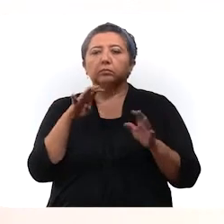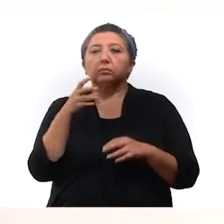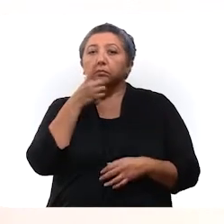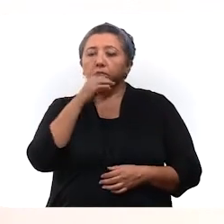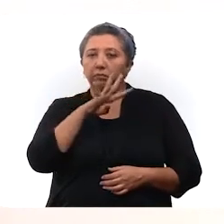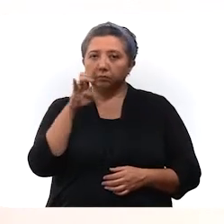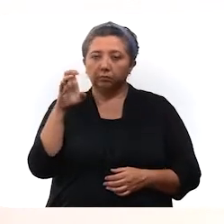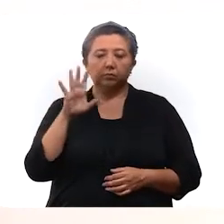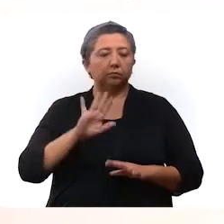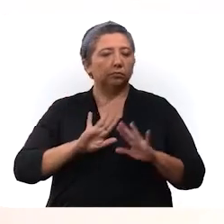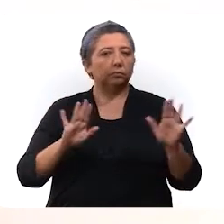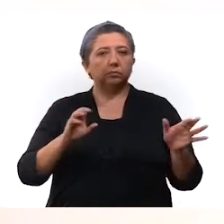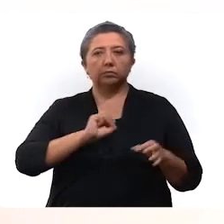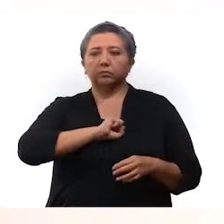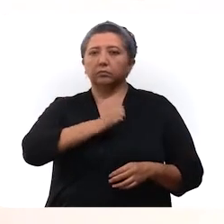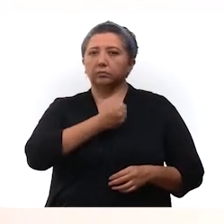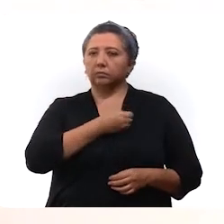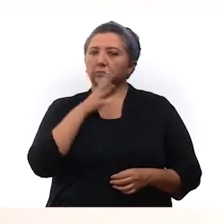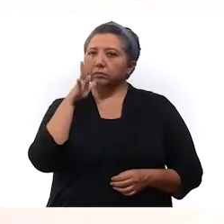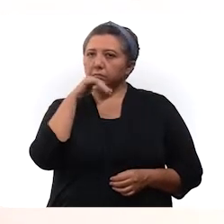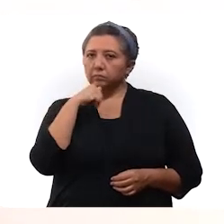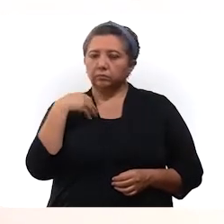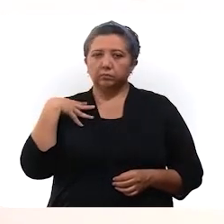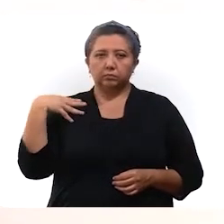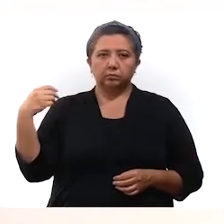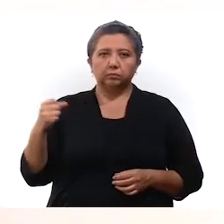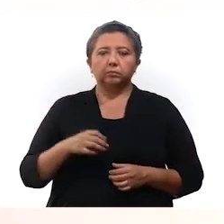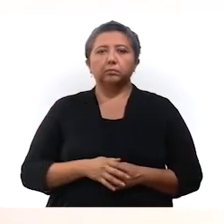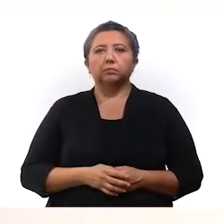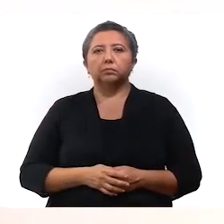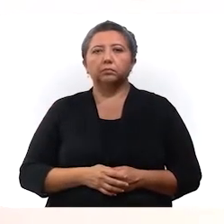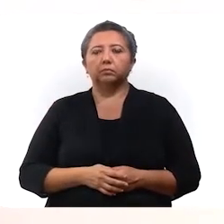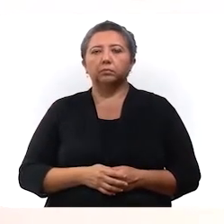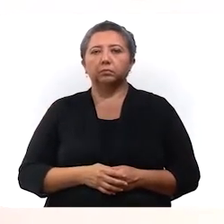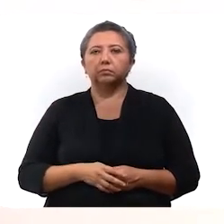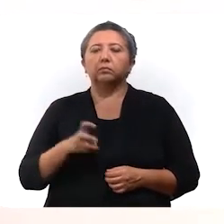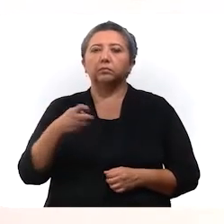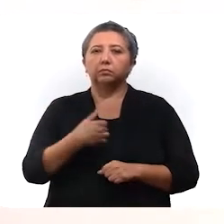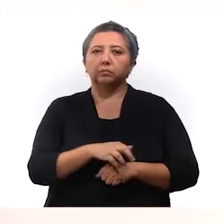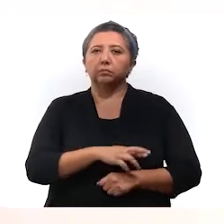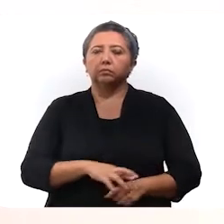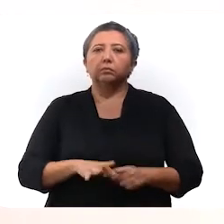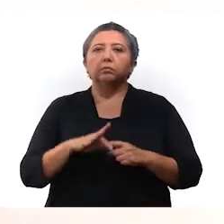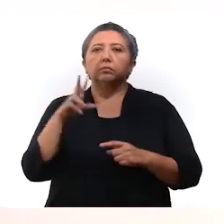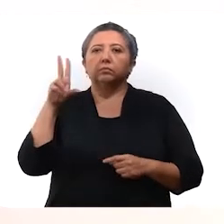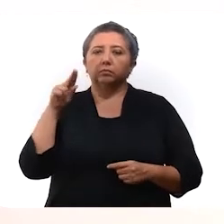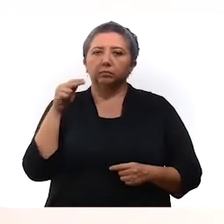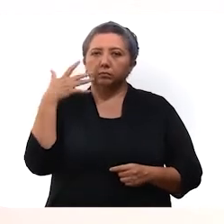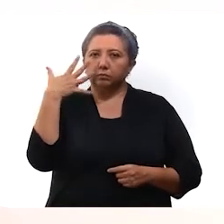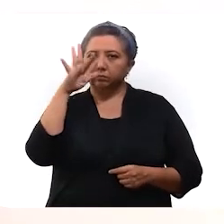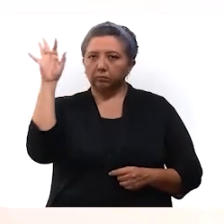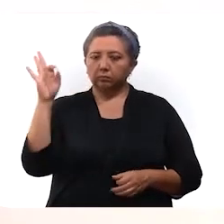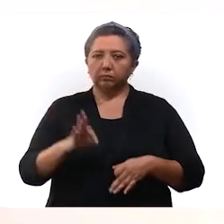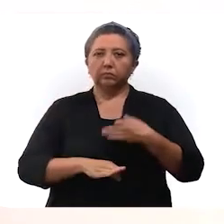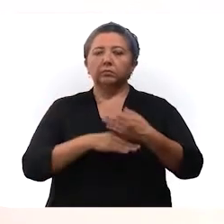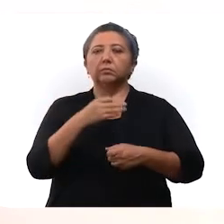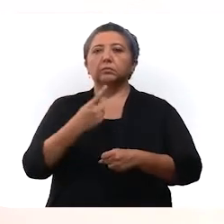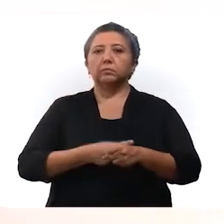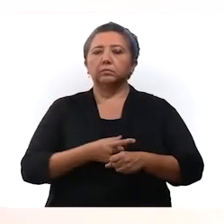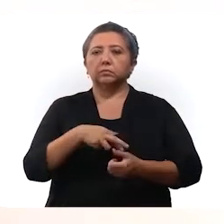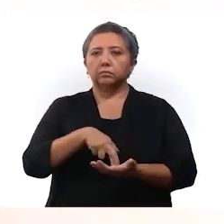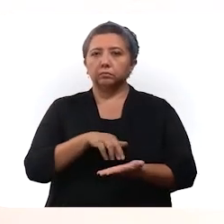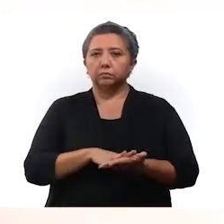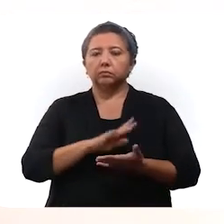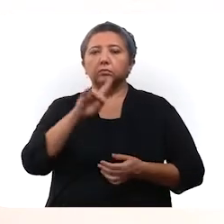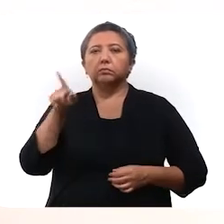41.944 pacientes ya se recuperaron, no presentan síntomas ni pueden contagiar. Esta cifra representa el 85% del total de